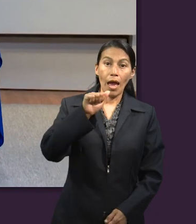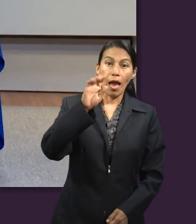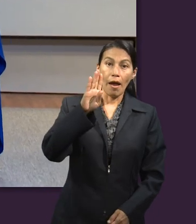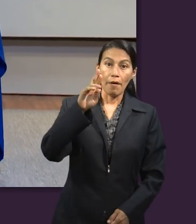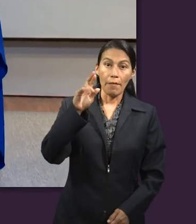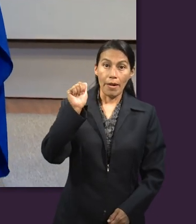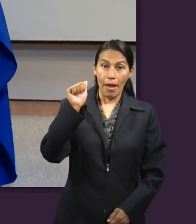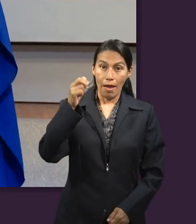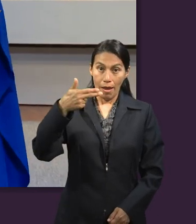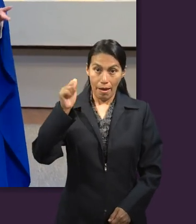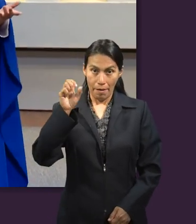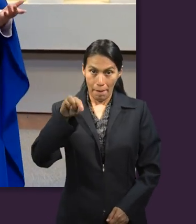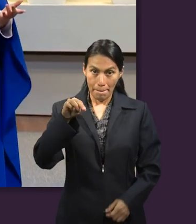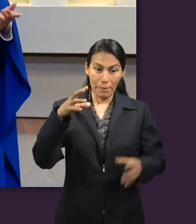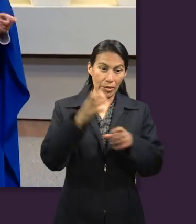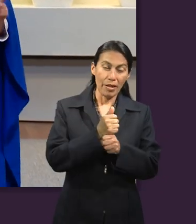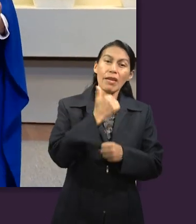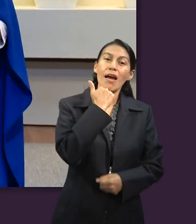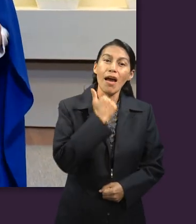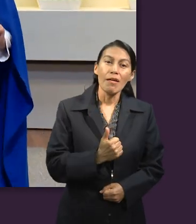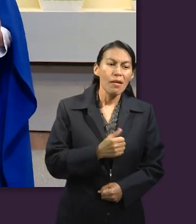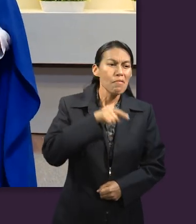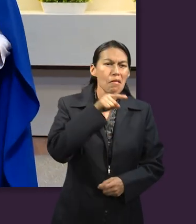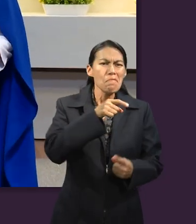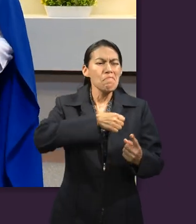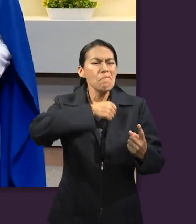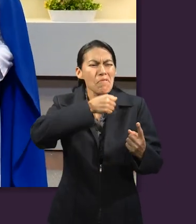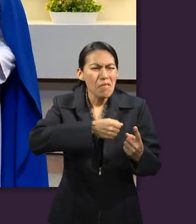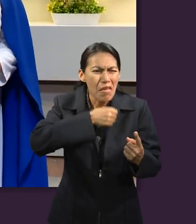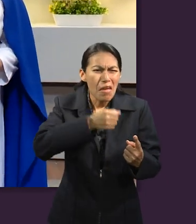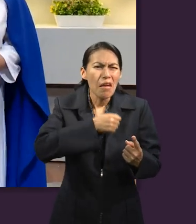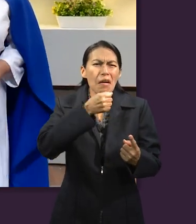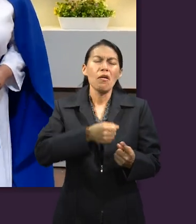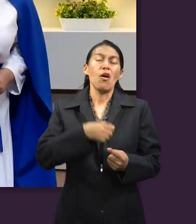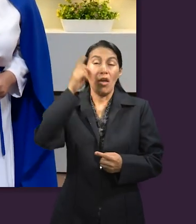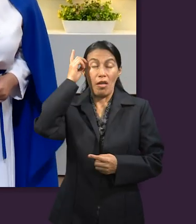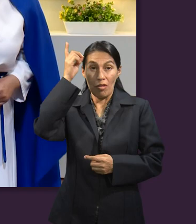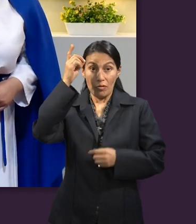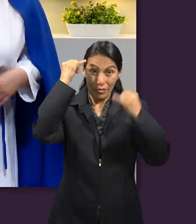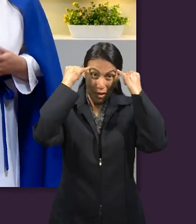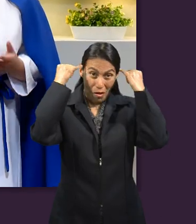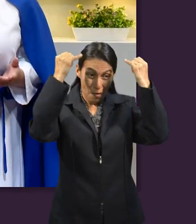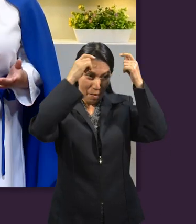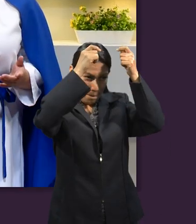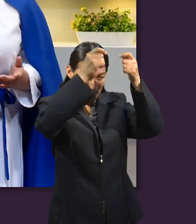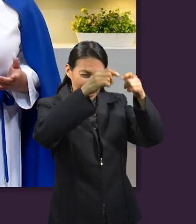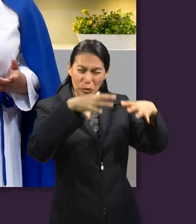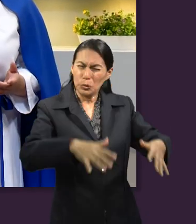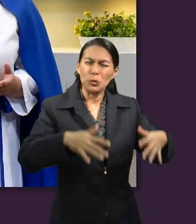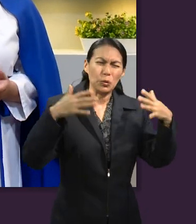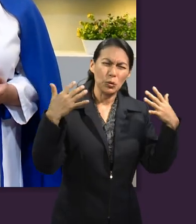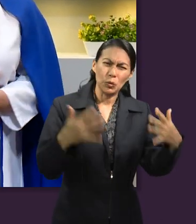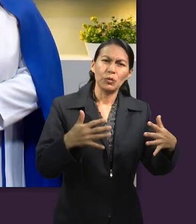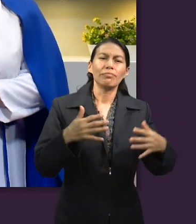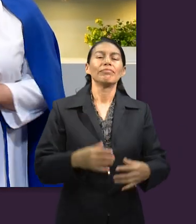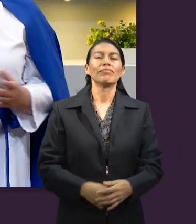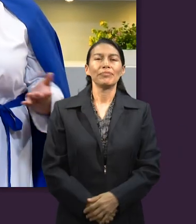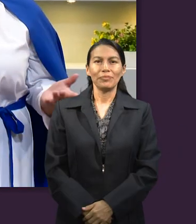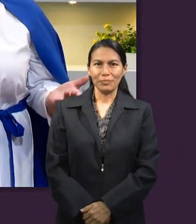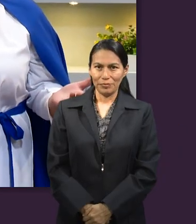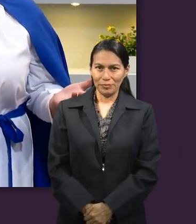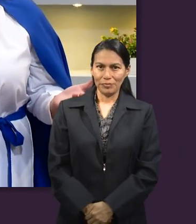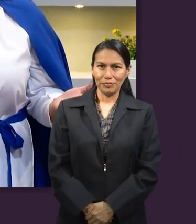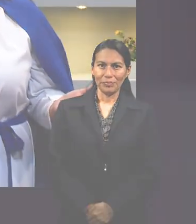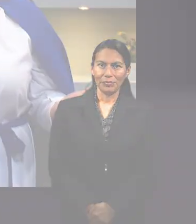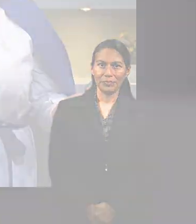era bra ya viejo y bien avanzado en años y jehová había bendecido habrá en